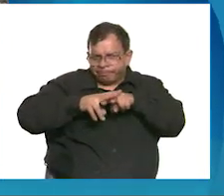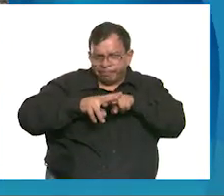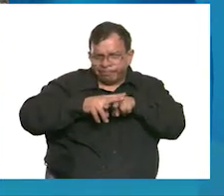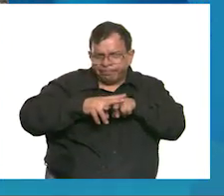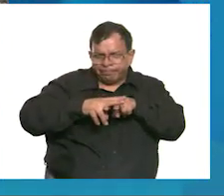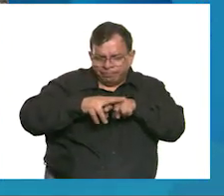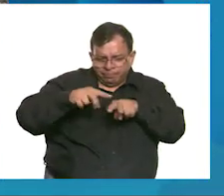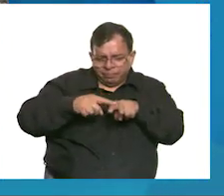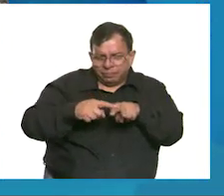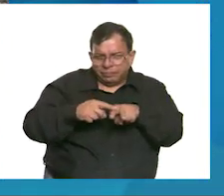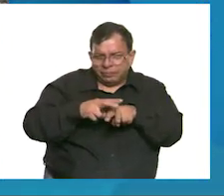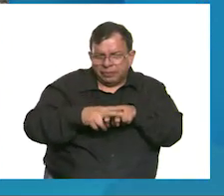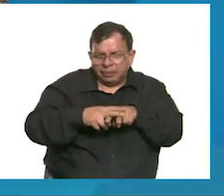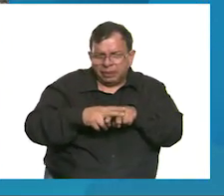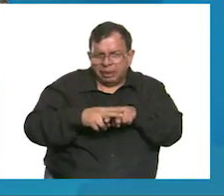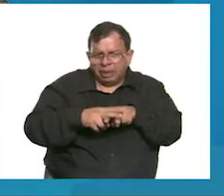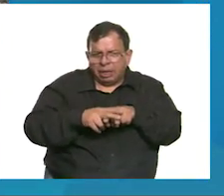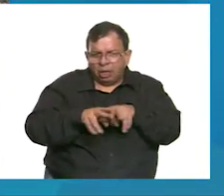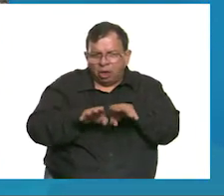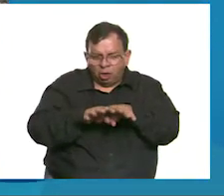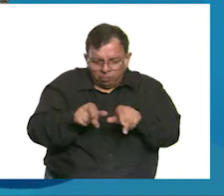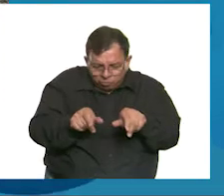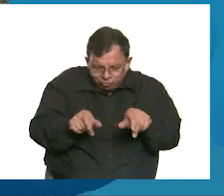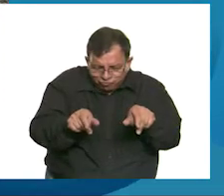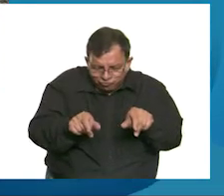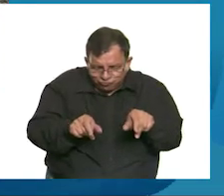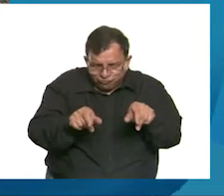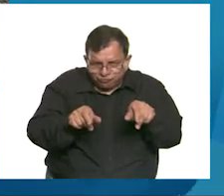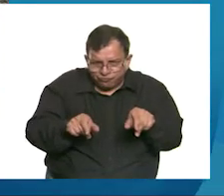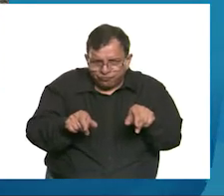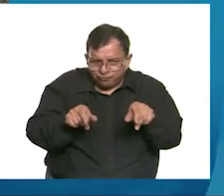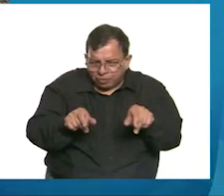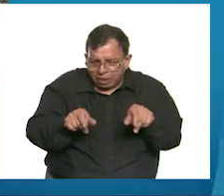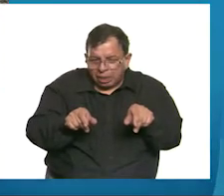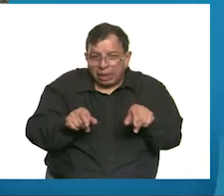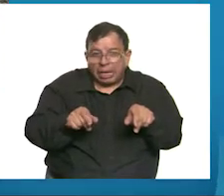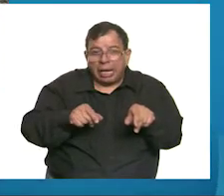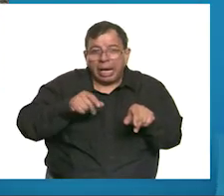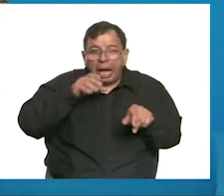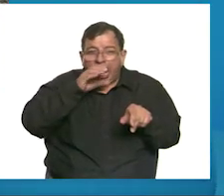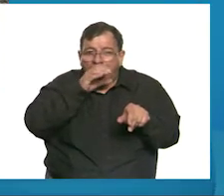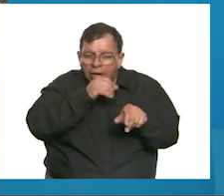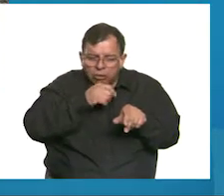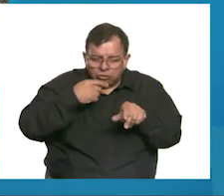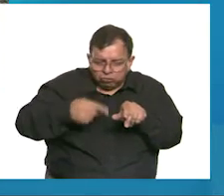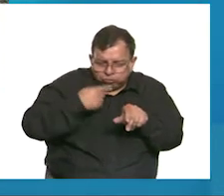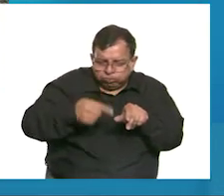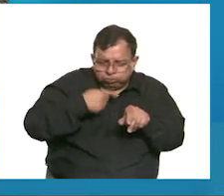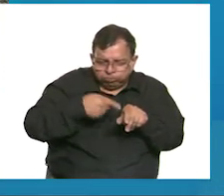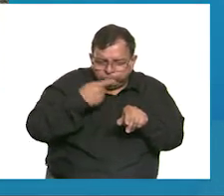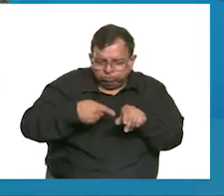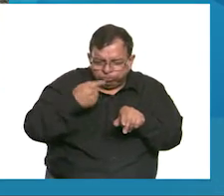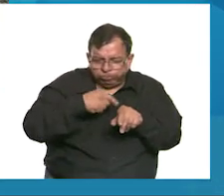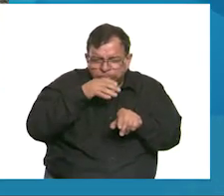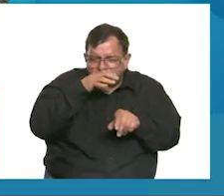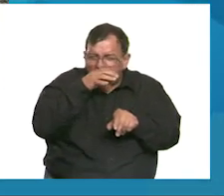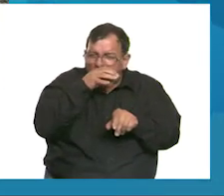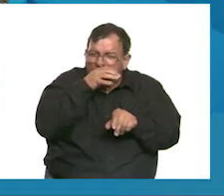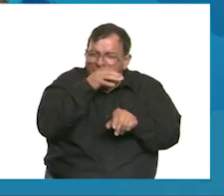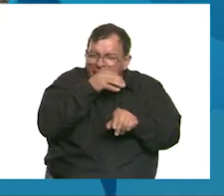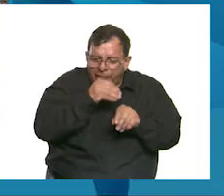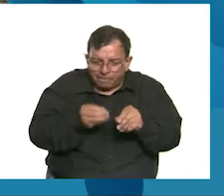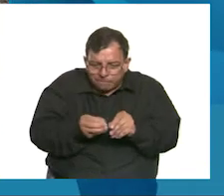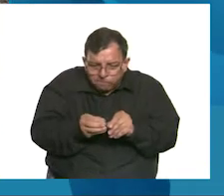tren. Por eso se dejan espacios entre los rieles, ya que con el calor los rieles se calientan tanto que